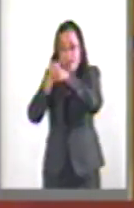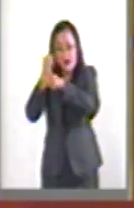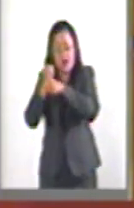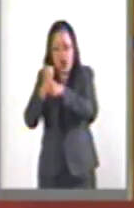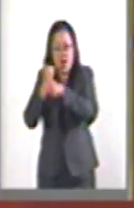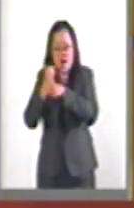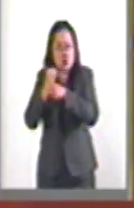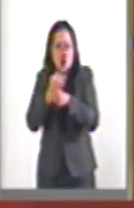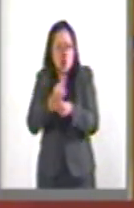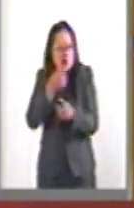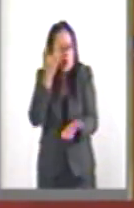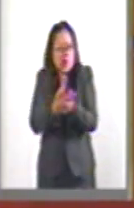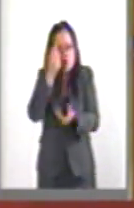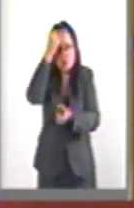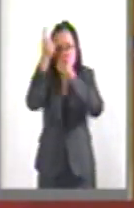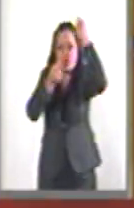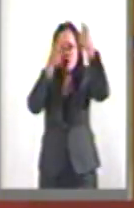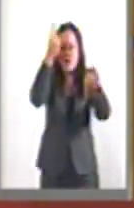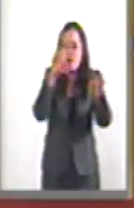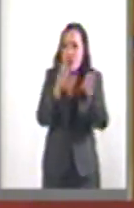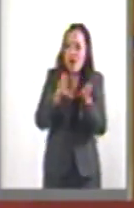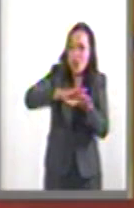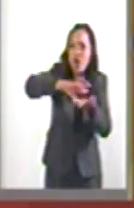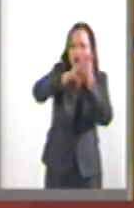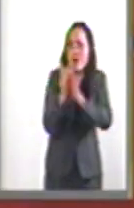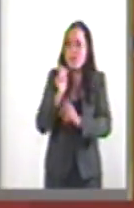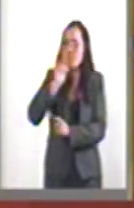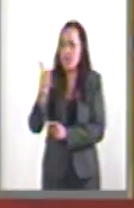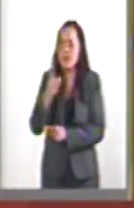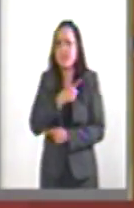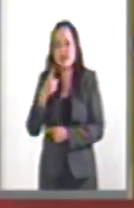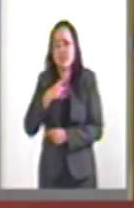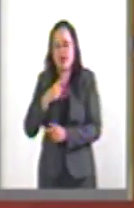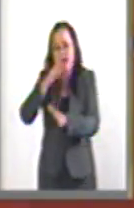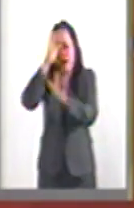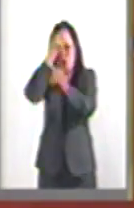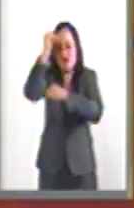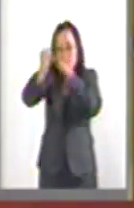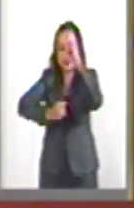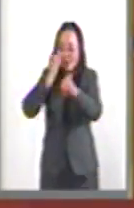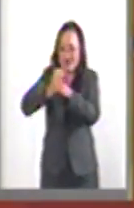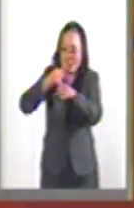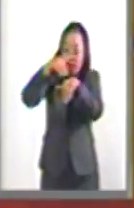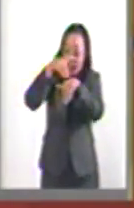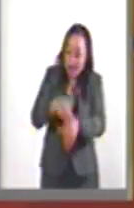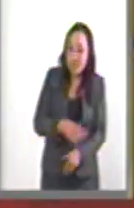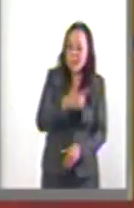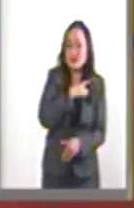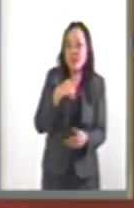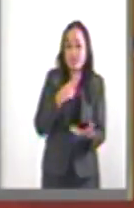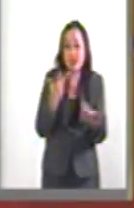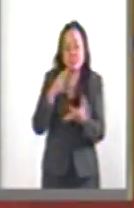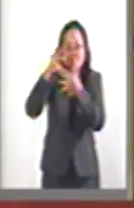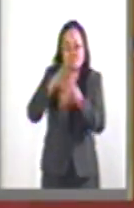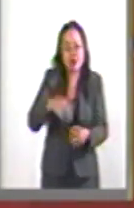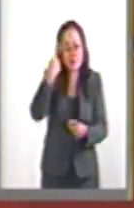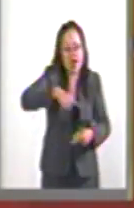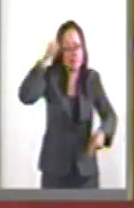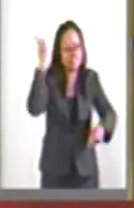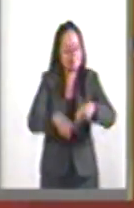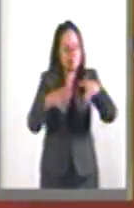inventar. Se tendrán que aplicar todos los protocolos internacionales existentes para erradicar la